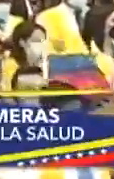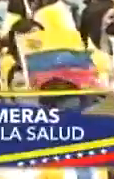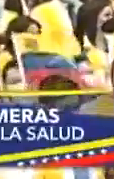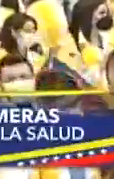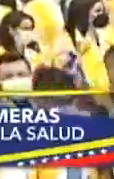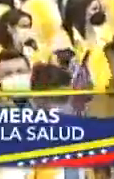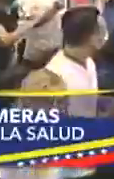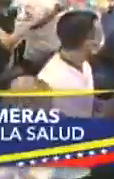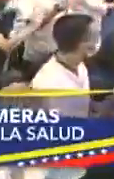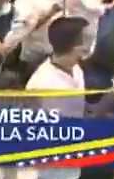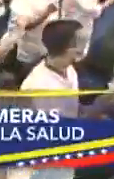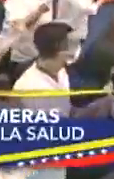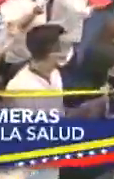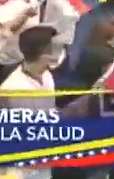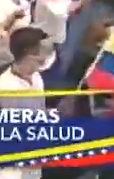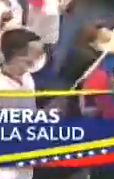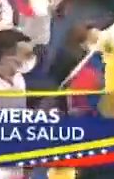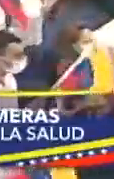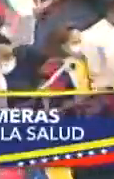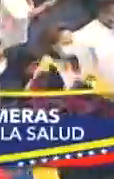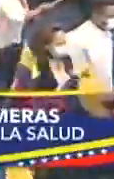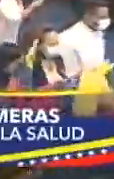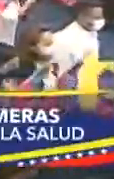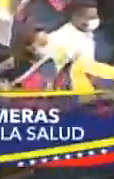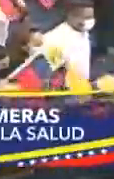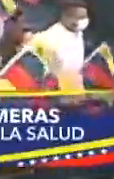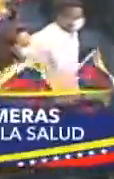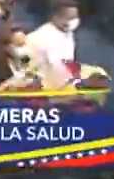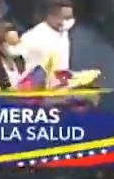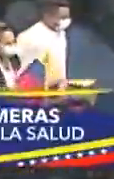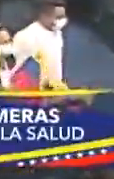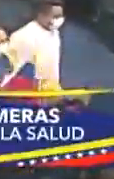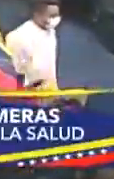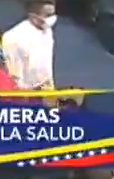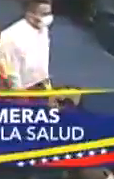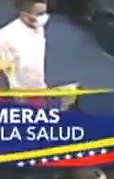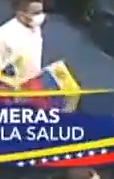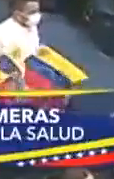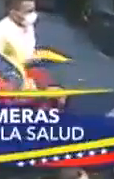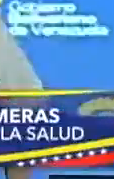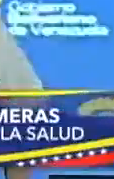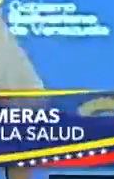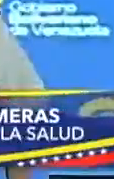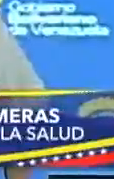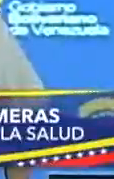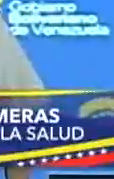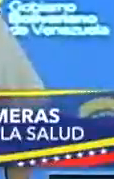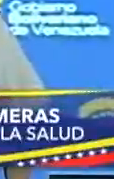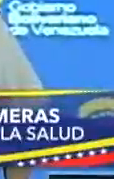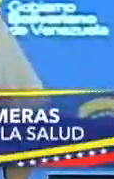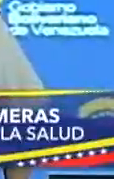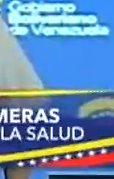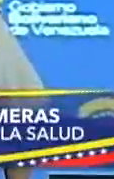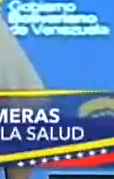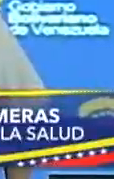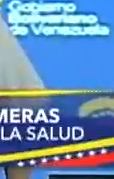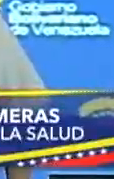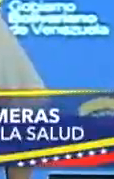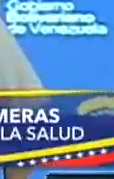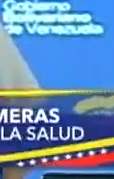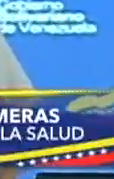terrible enfermedad. Venezuela, importante resaltar que continúa con una de las tasas de mortalidad